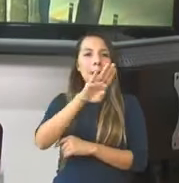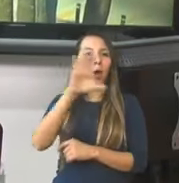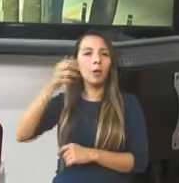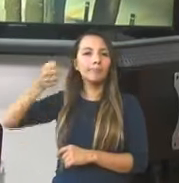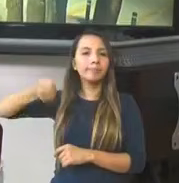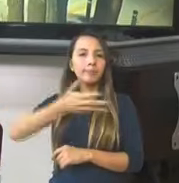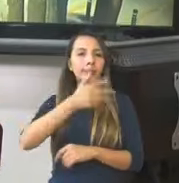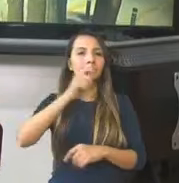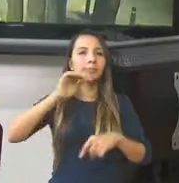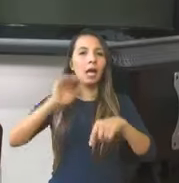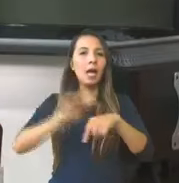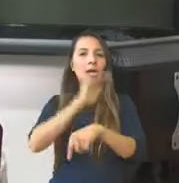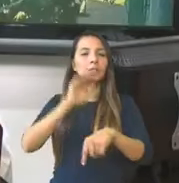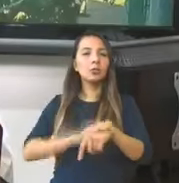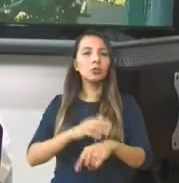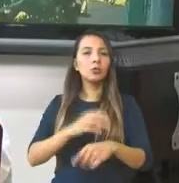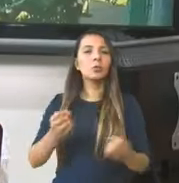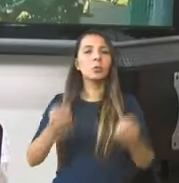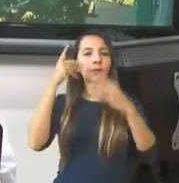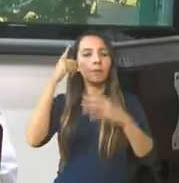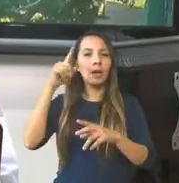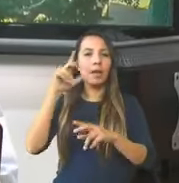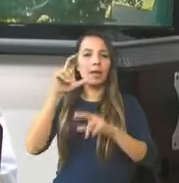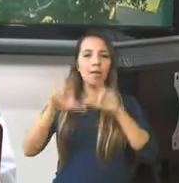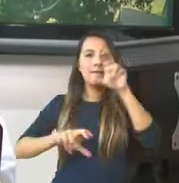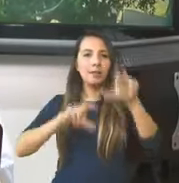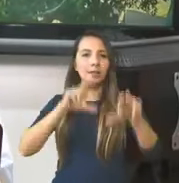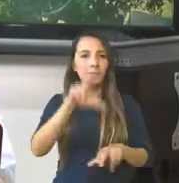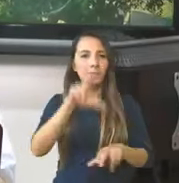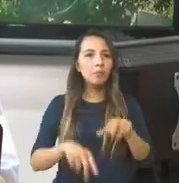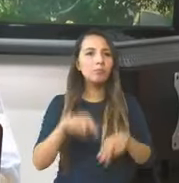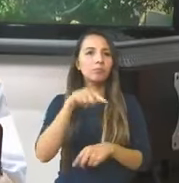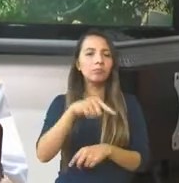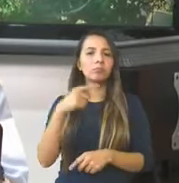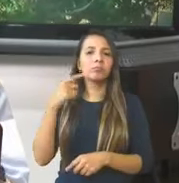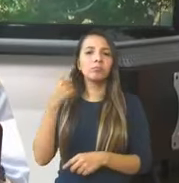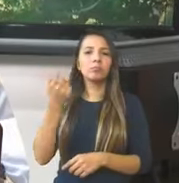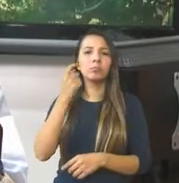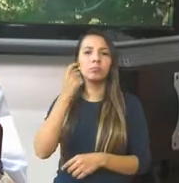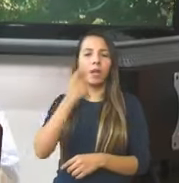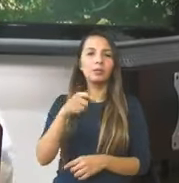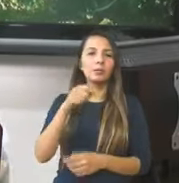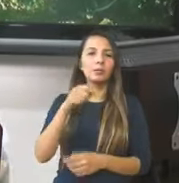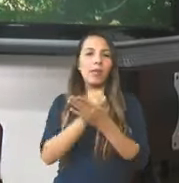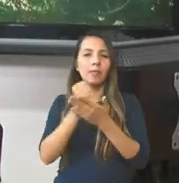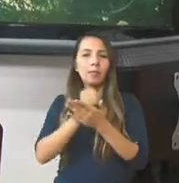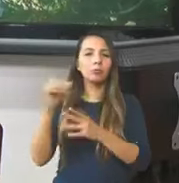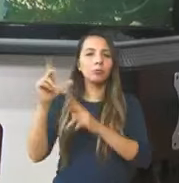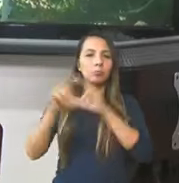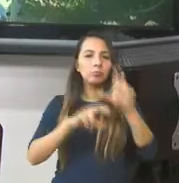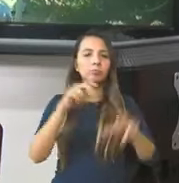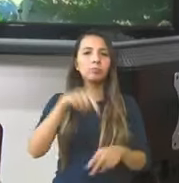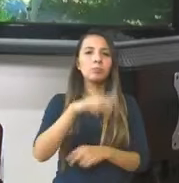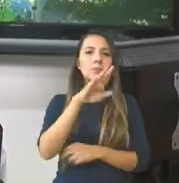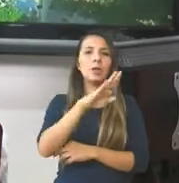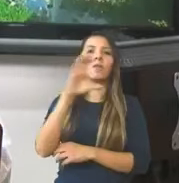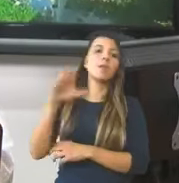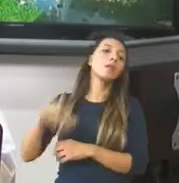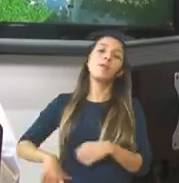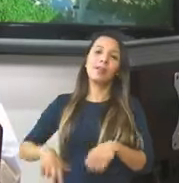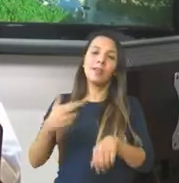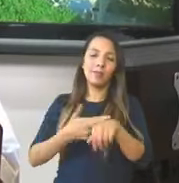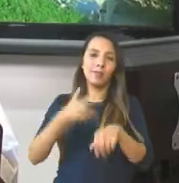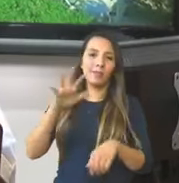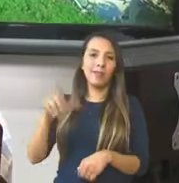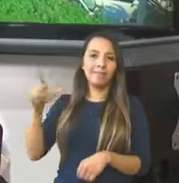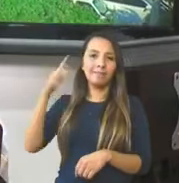California en el tema de inversión. ¿Qué quiere decir la calificación a los créditos en Baja California, en donde la gobernadora, la maestra